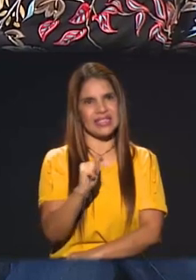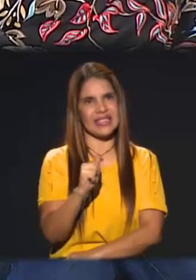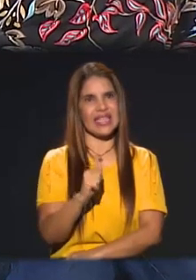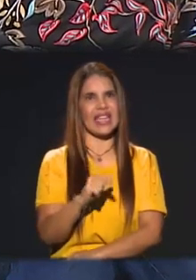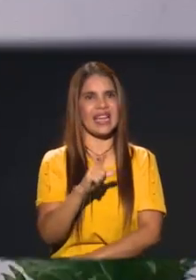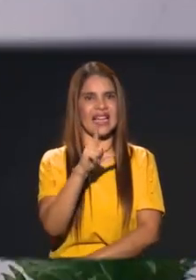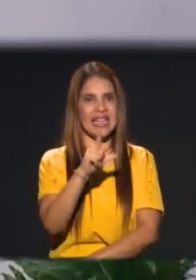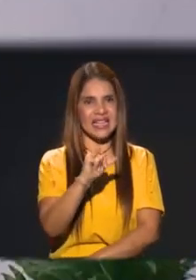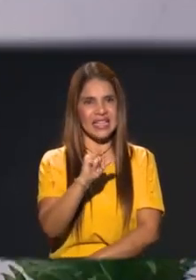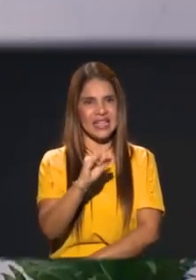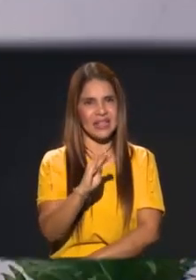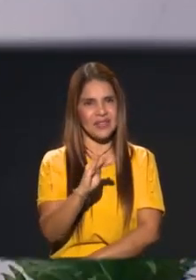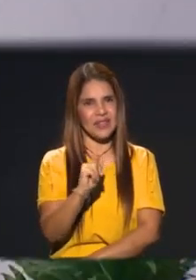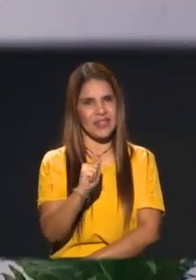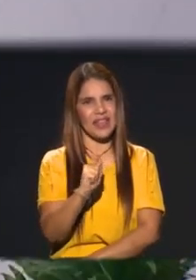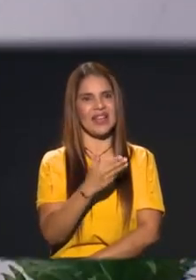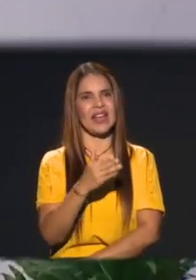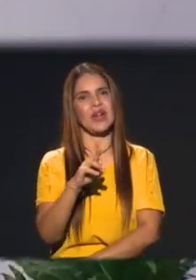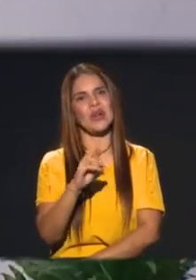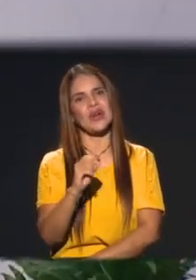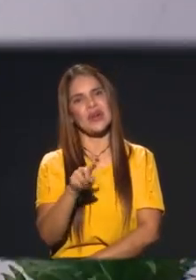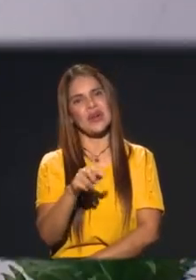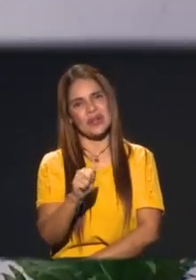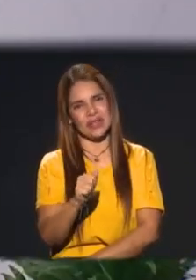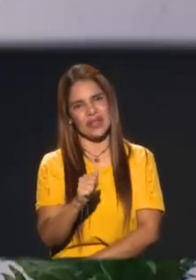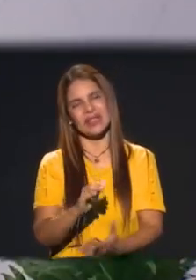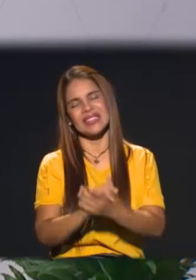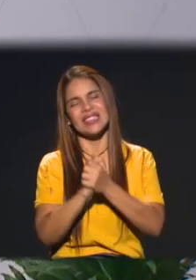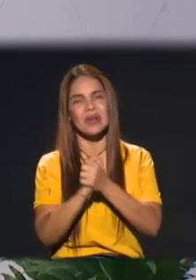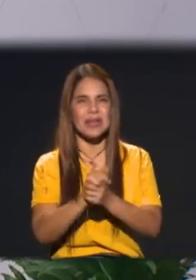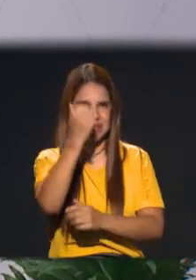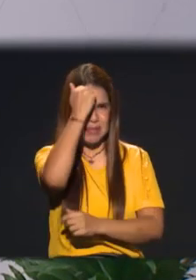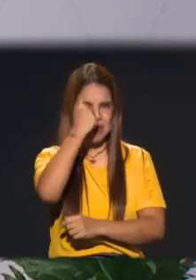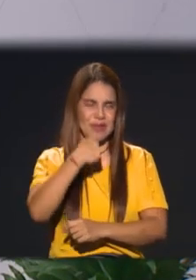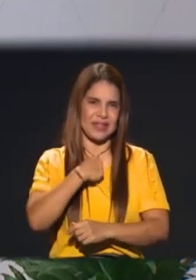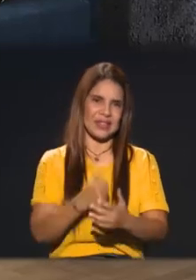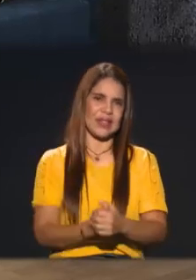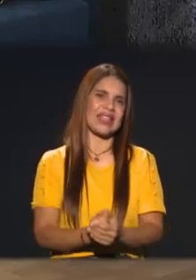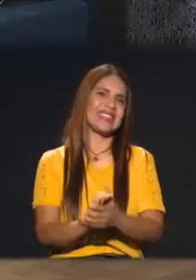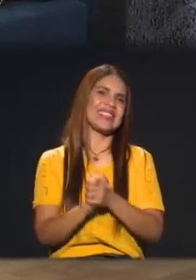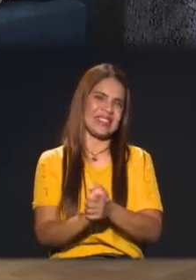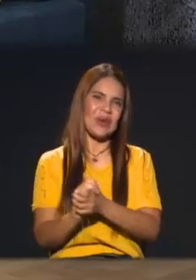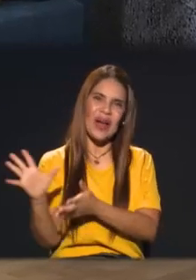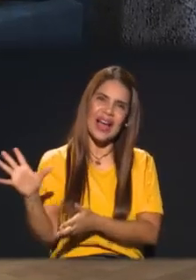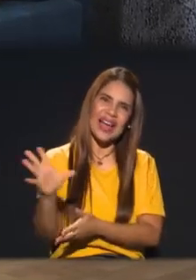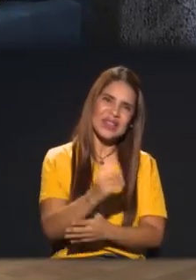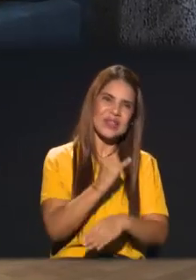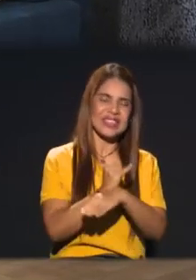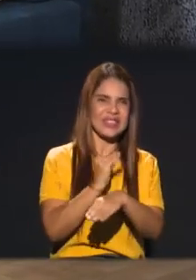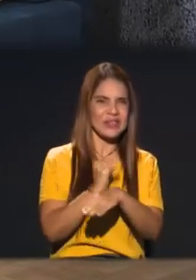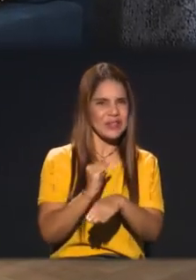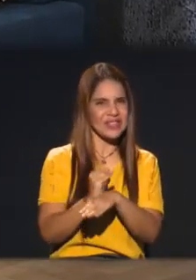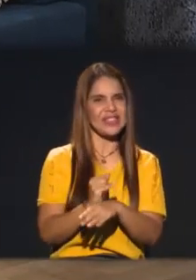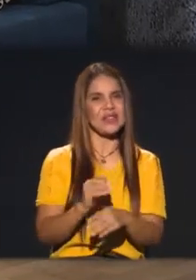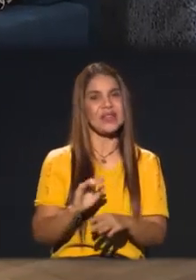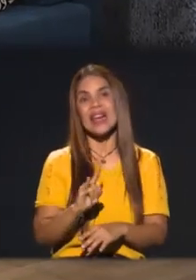Lidia Rosa García. Listo, desde acá le enviamos un abrazo gigante a Lidia García y a estas profesoras de esta institución educativa.